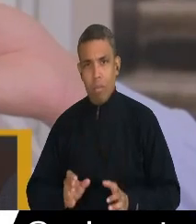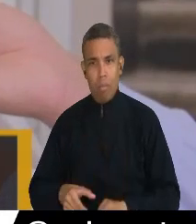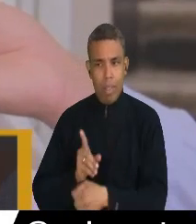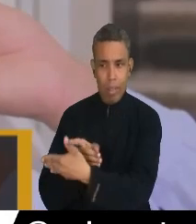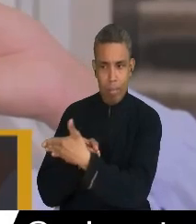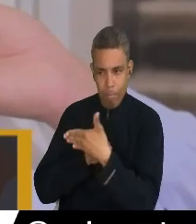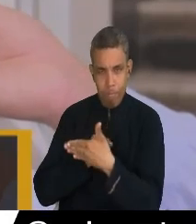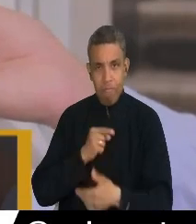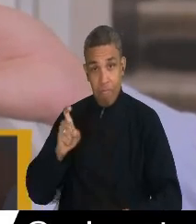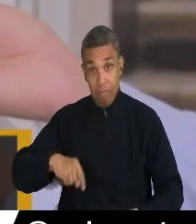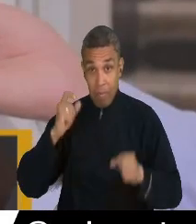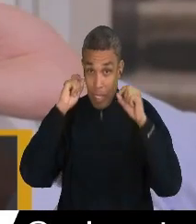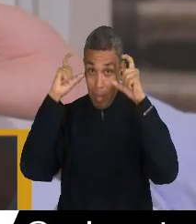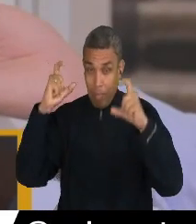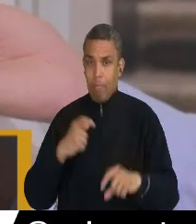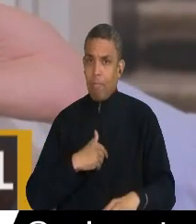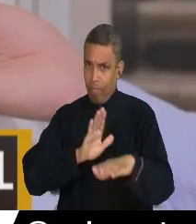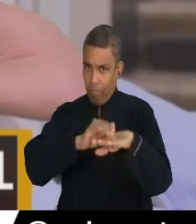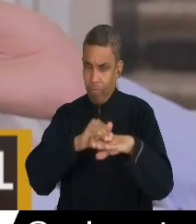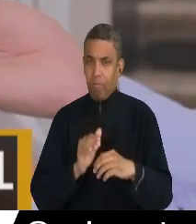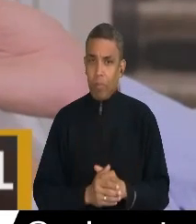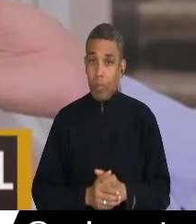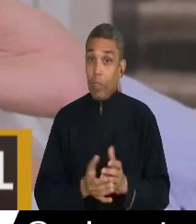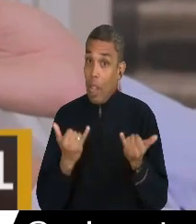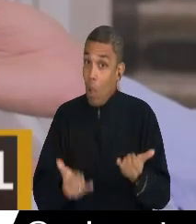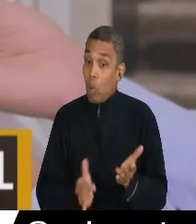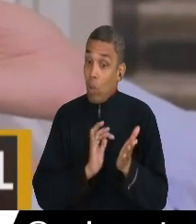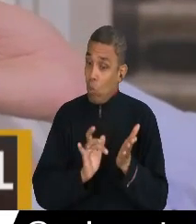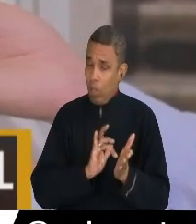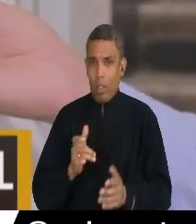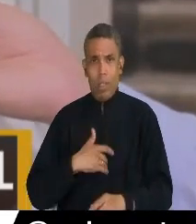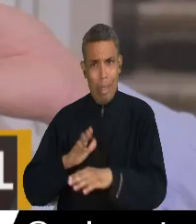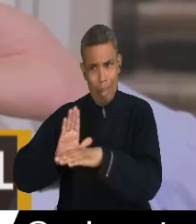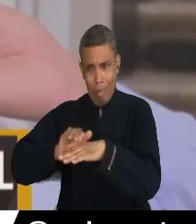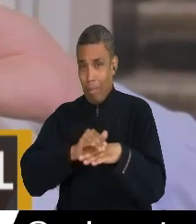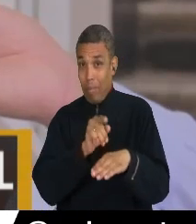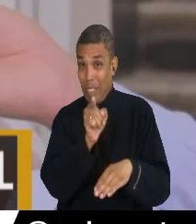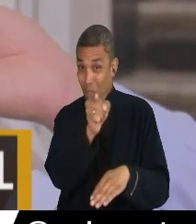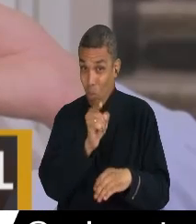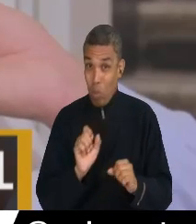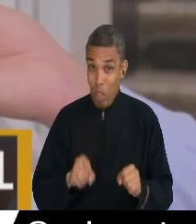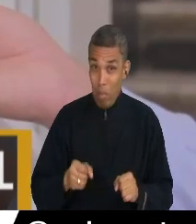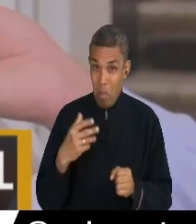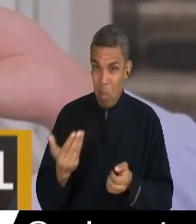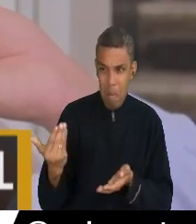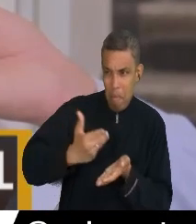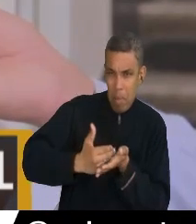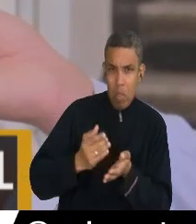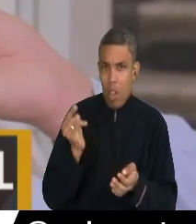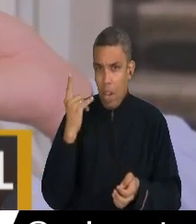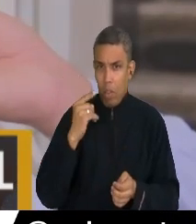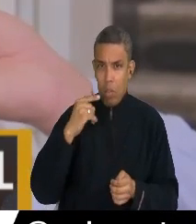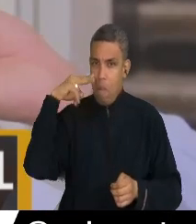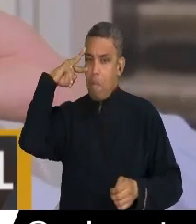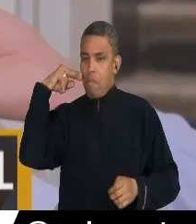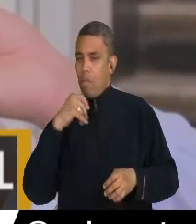una línea de emergencia, en el momento en que lleguen a sus viviendas y haciéndose pasar